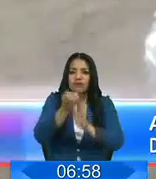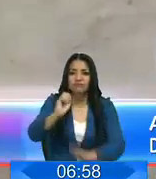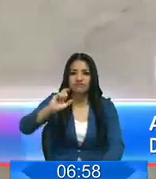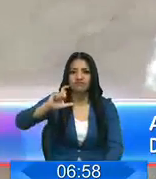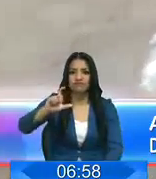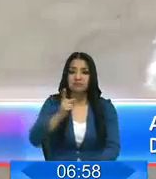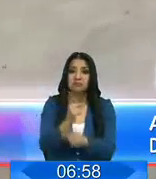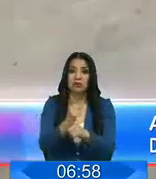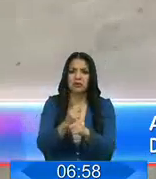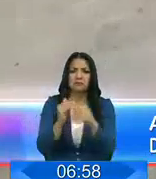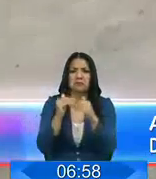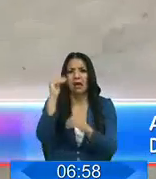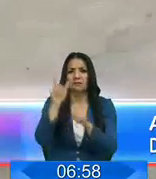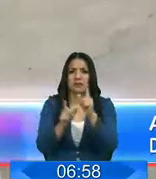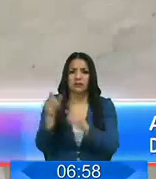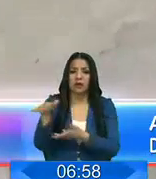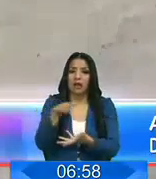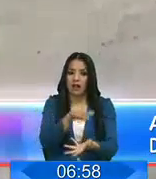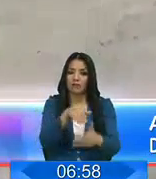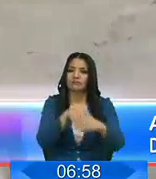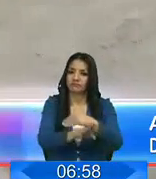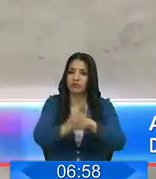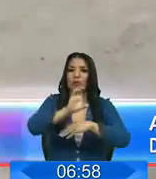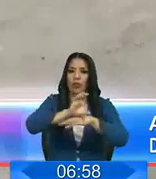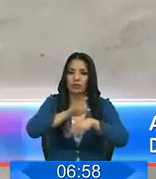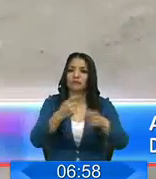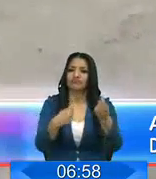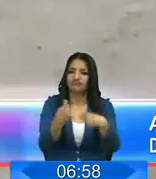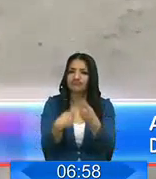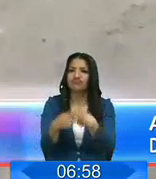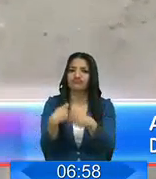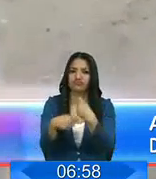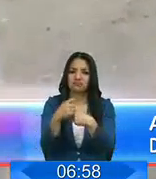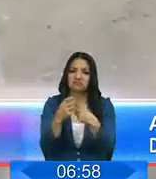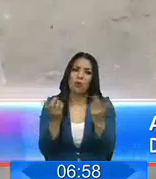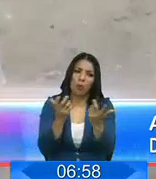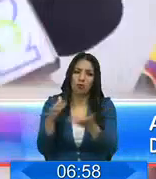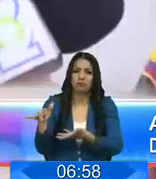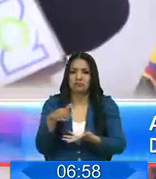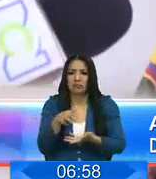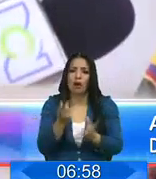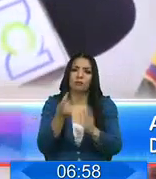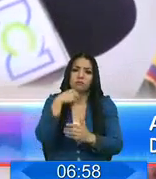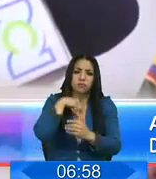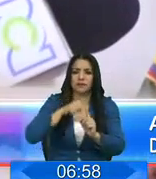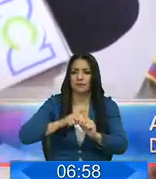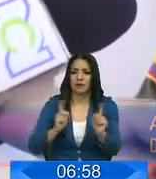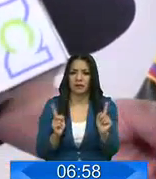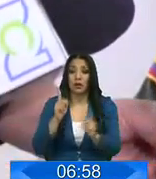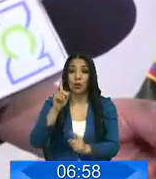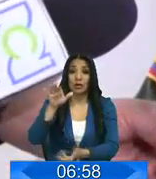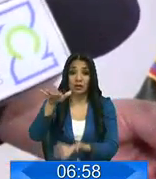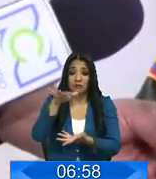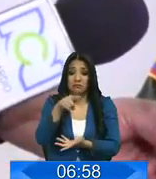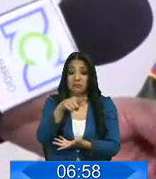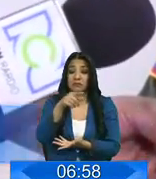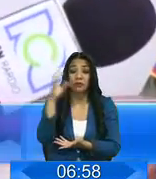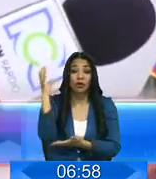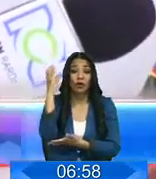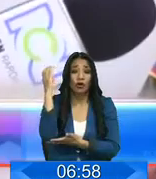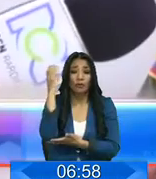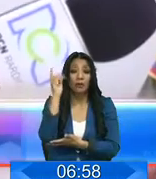más ciudadanos extranjeros buscan comercializar esta sustancia convirtiéndose en mulas del narcotráfico. Un kilo básicamente en Colombia puede estar costando sobre